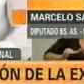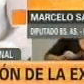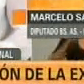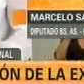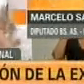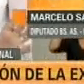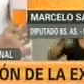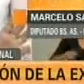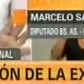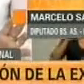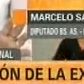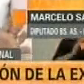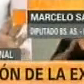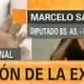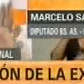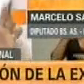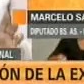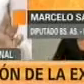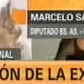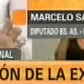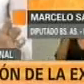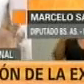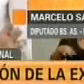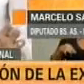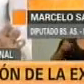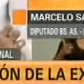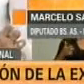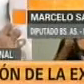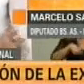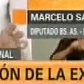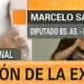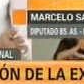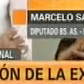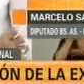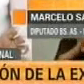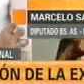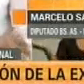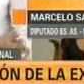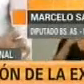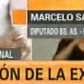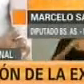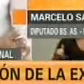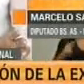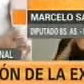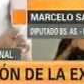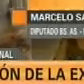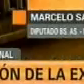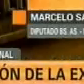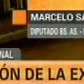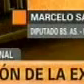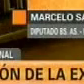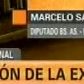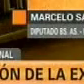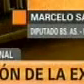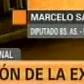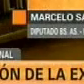La última ley del nuevo Código Procesal Penal aprobado a nivel nacional, porque, reitero, coloca al